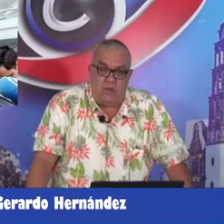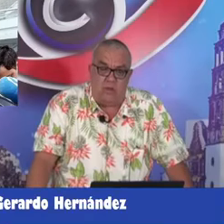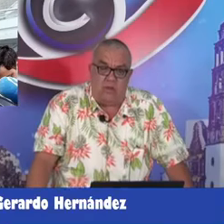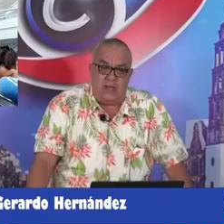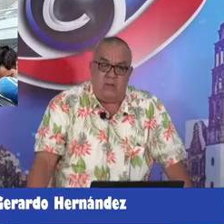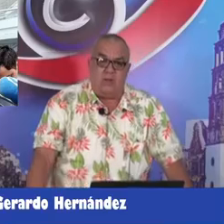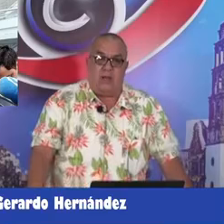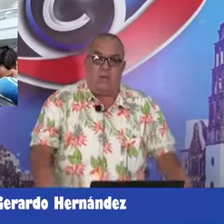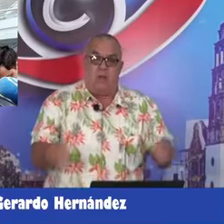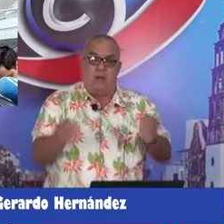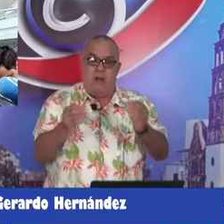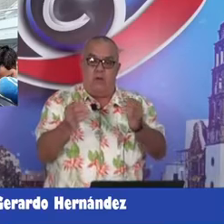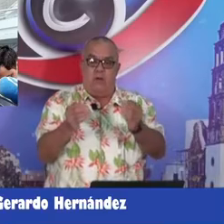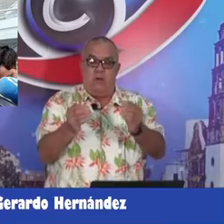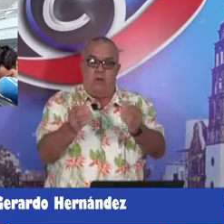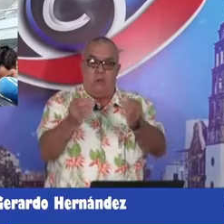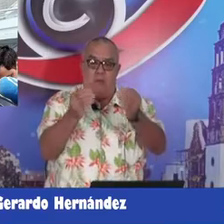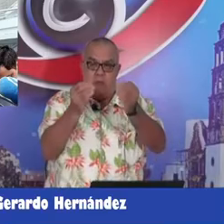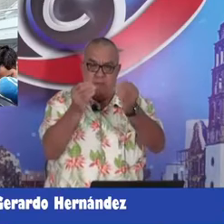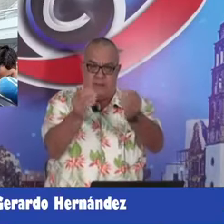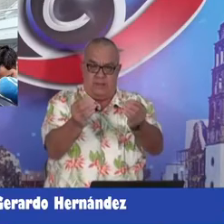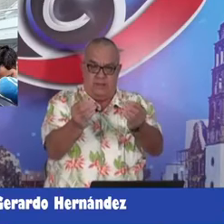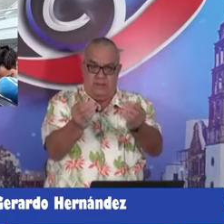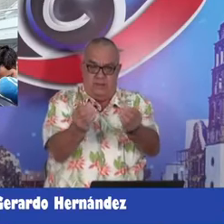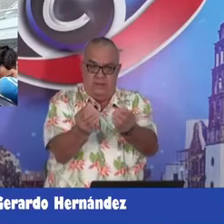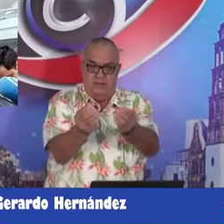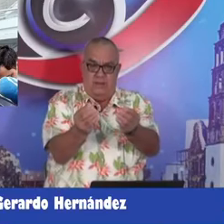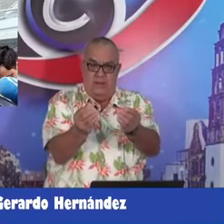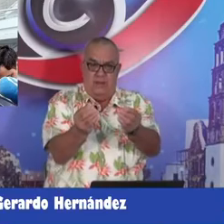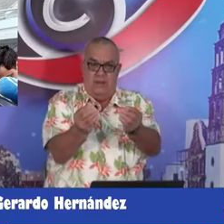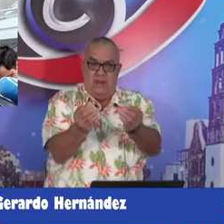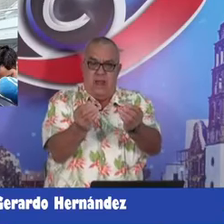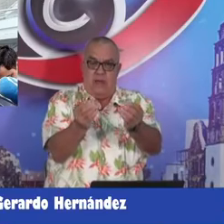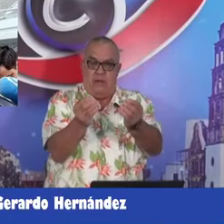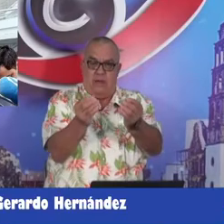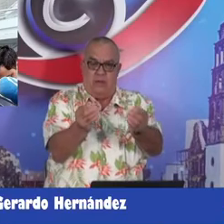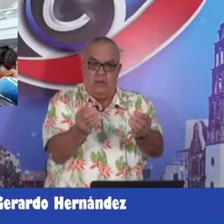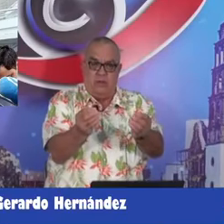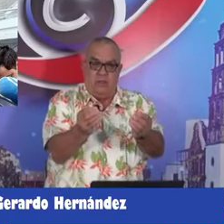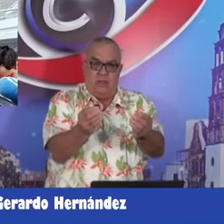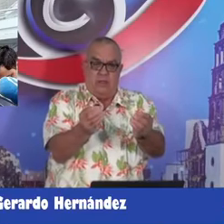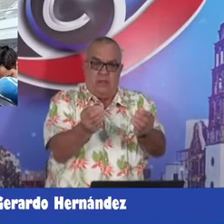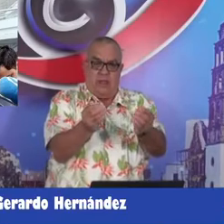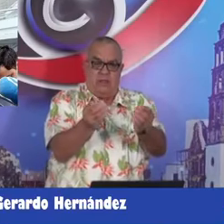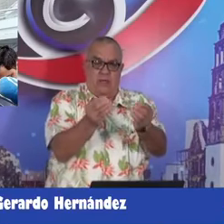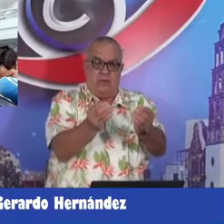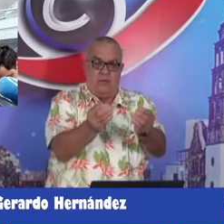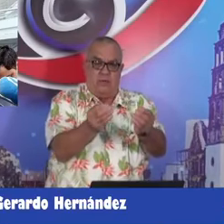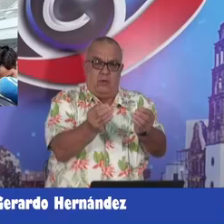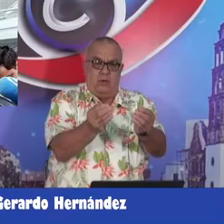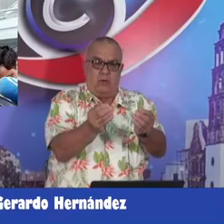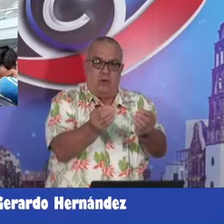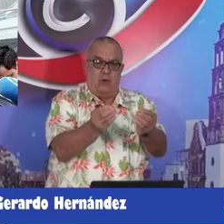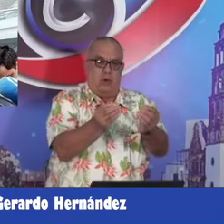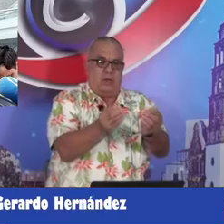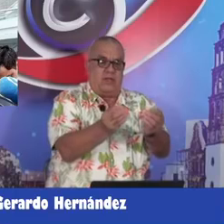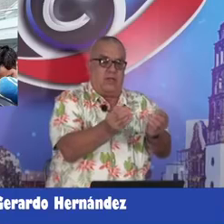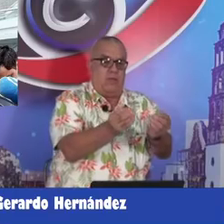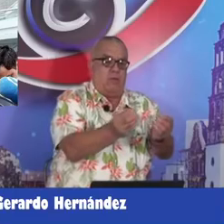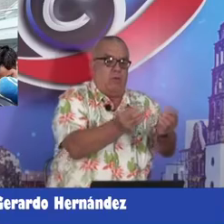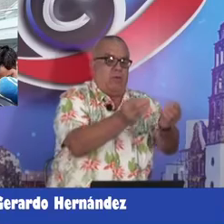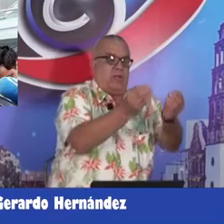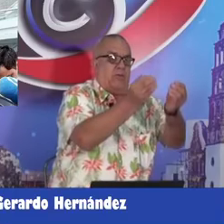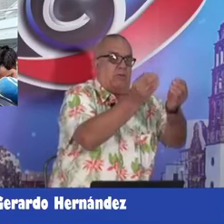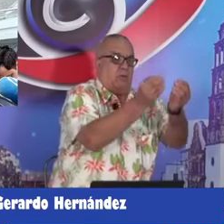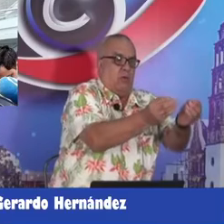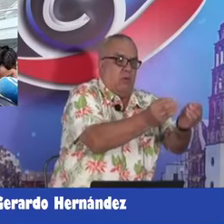Club Irapuato y le dijeron, le comprobaron con pruebas al gobernador, aquí está el gobernador, todo lo que este